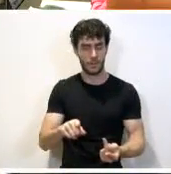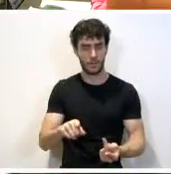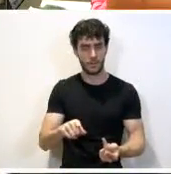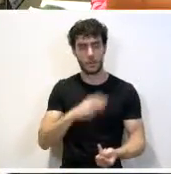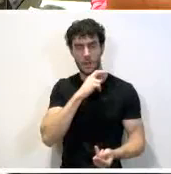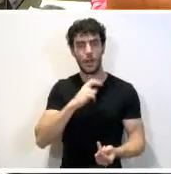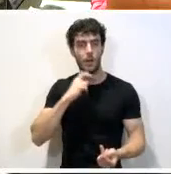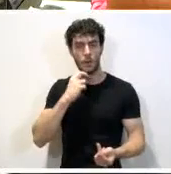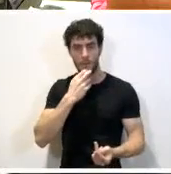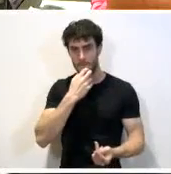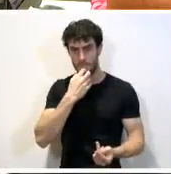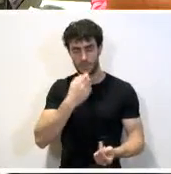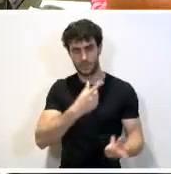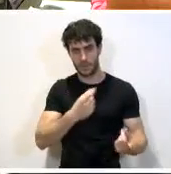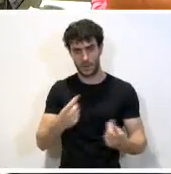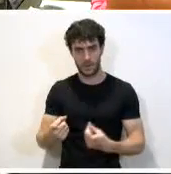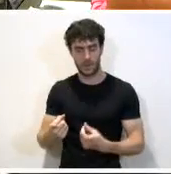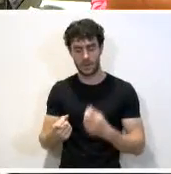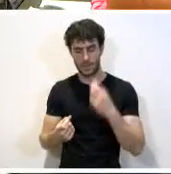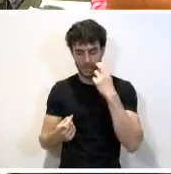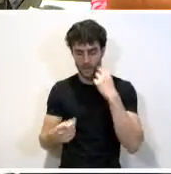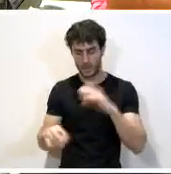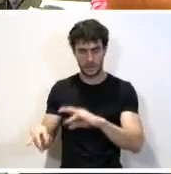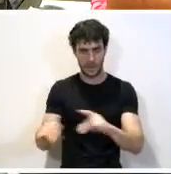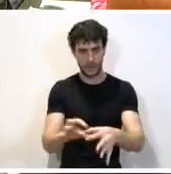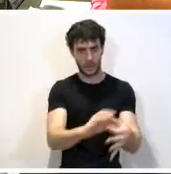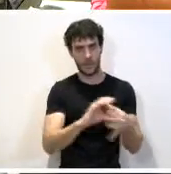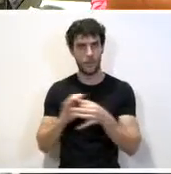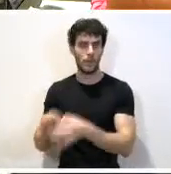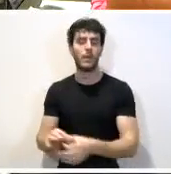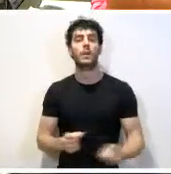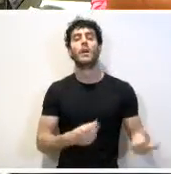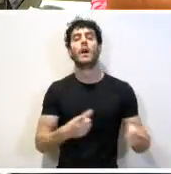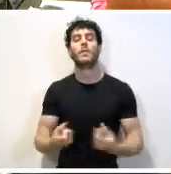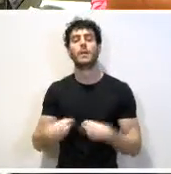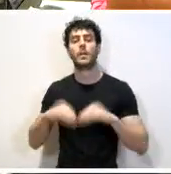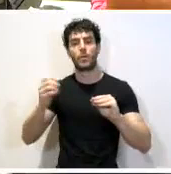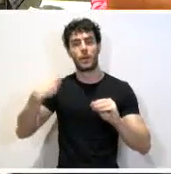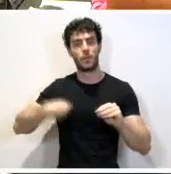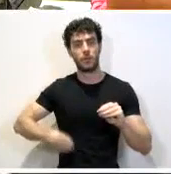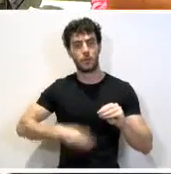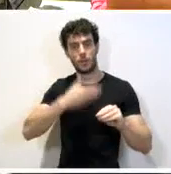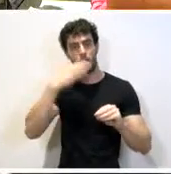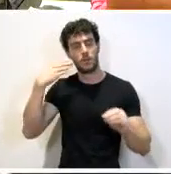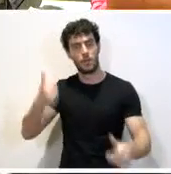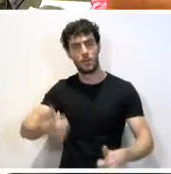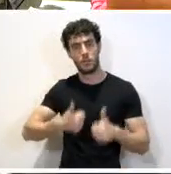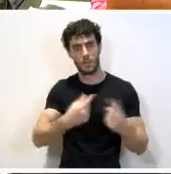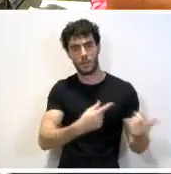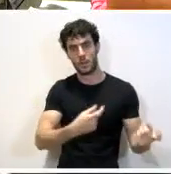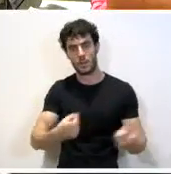en Calahorra. Es necesario vertebrar el territorio, es necesario dignificar la formación profesional, es necesario